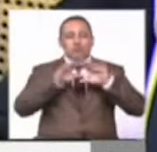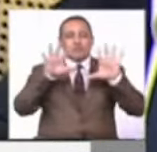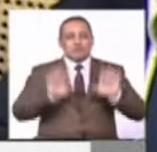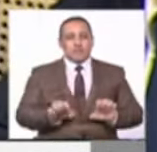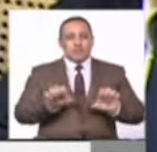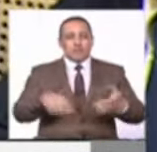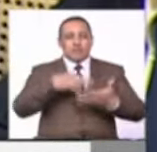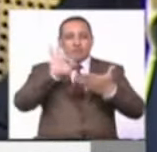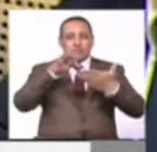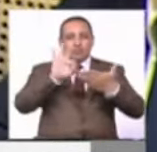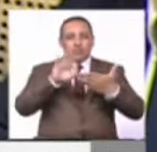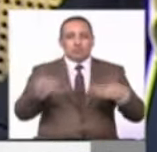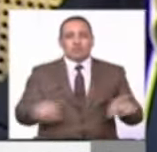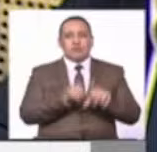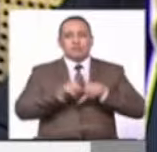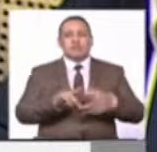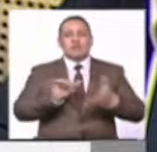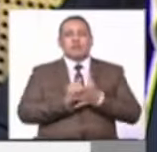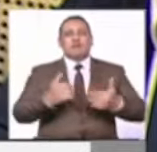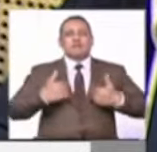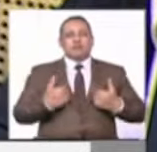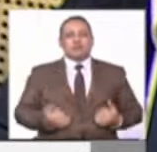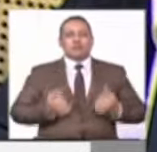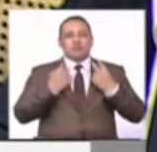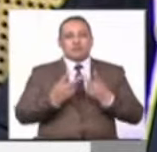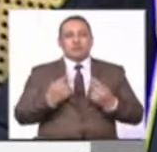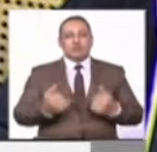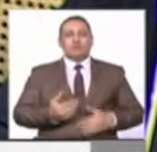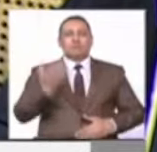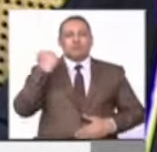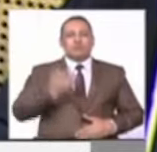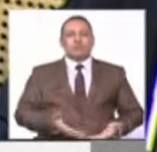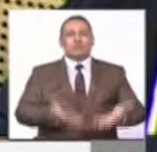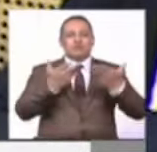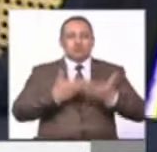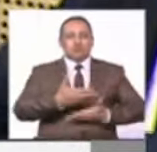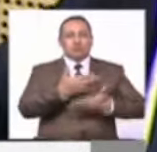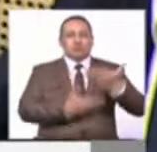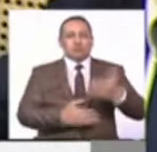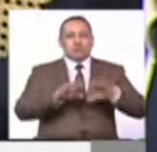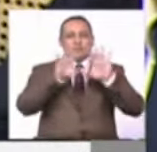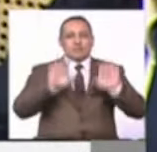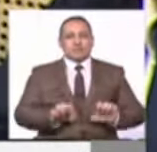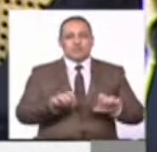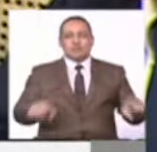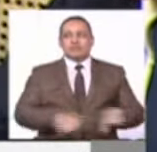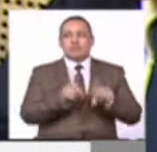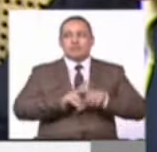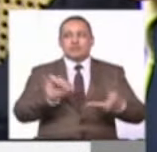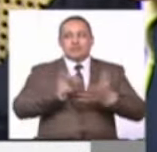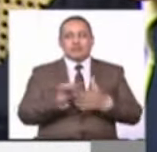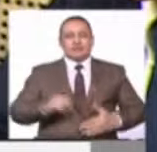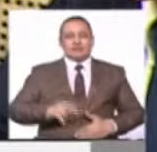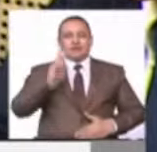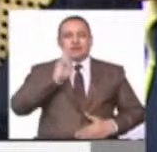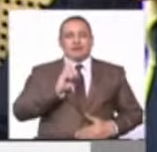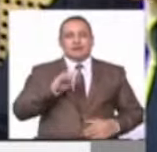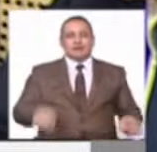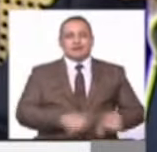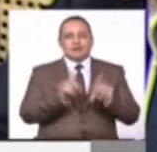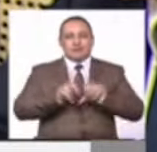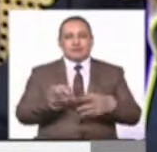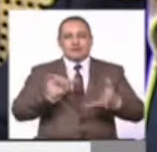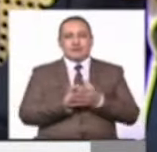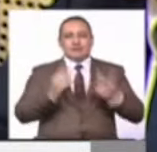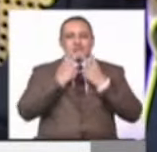un cargo que obtuve y se me dio un título que me habilita y que no viola la Constitución